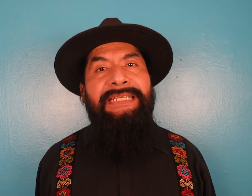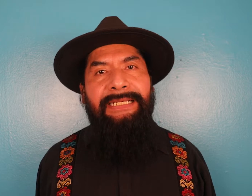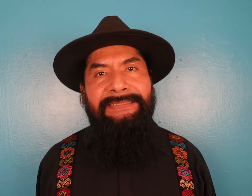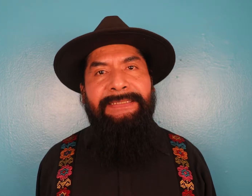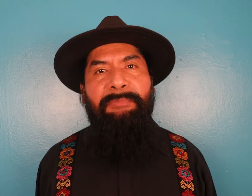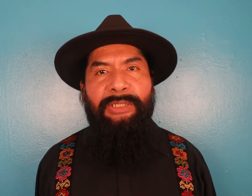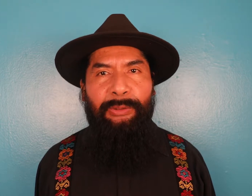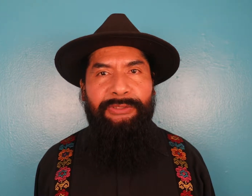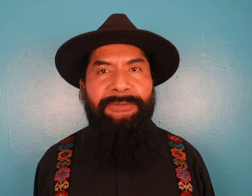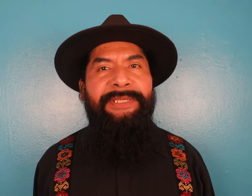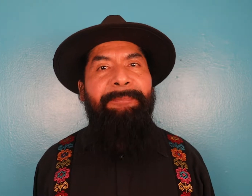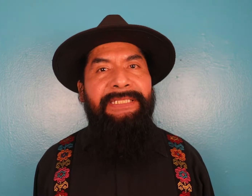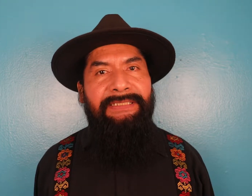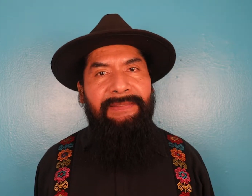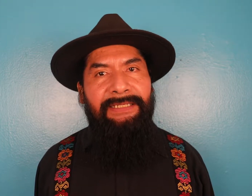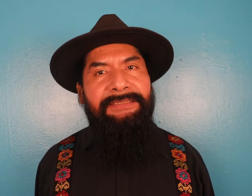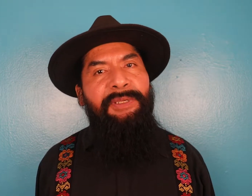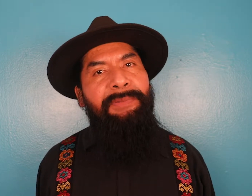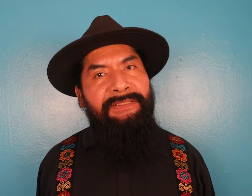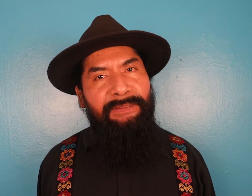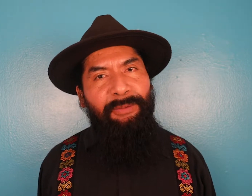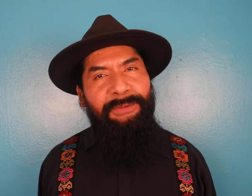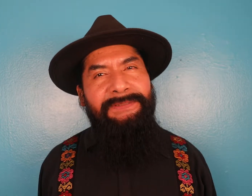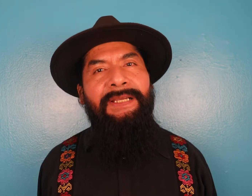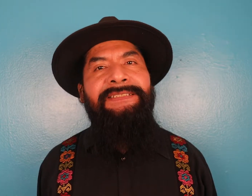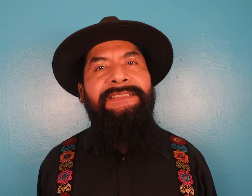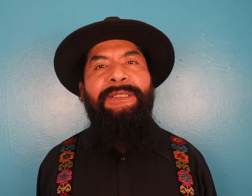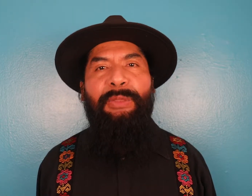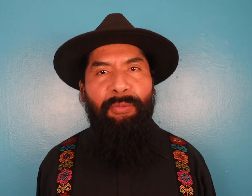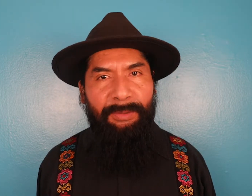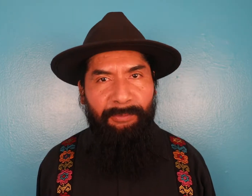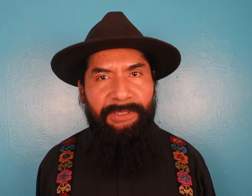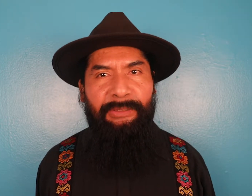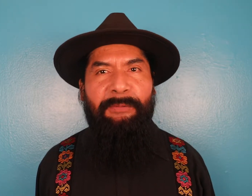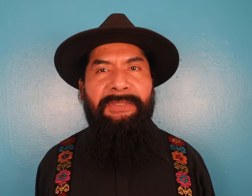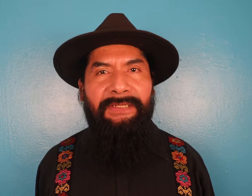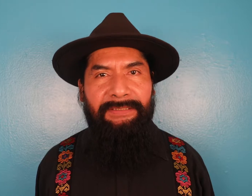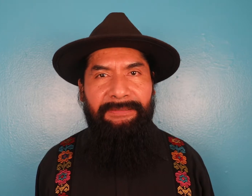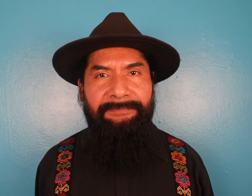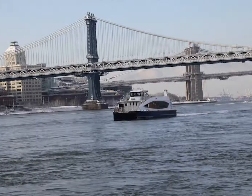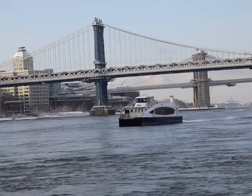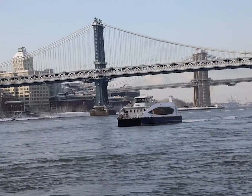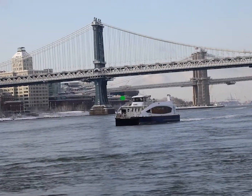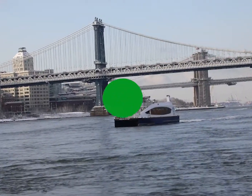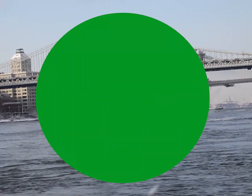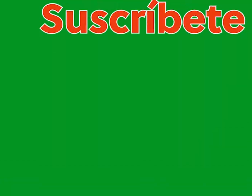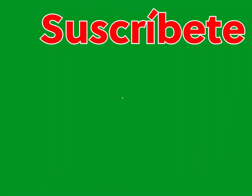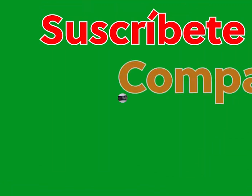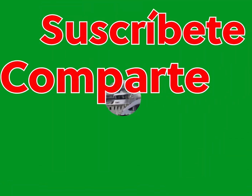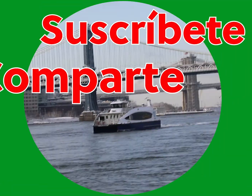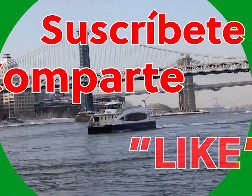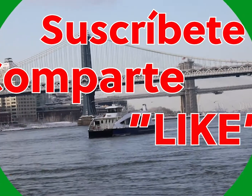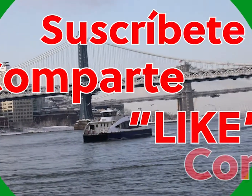amigas amigos bienvenidas bienvenidos a este nuevo vídeo en mi canal